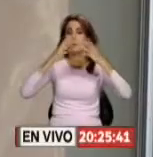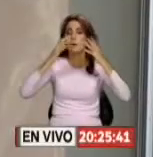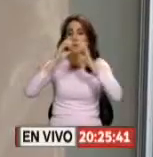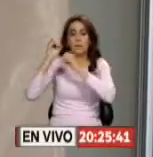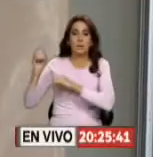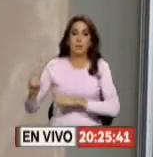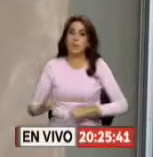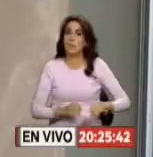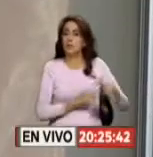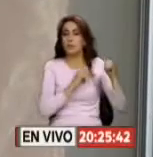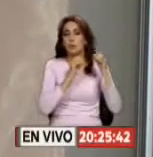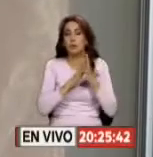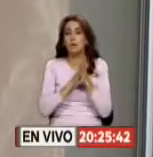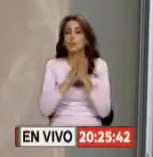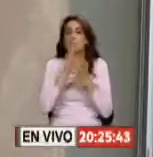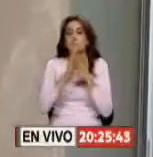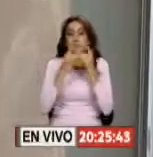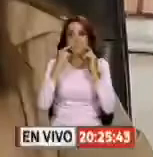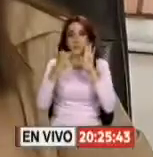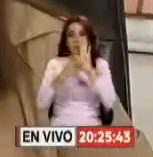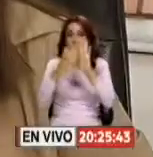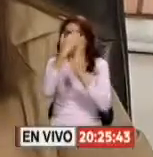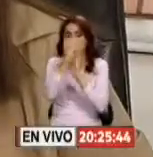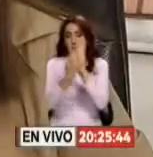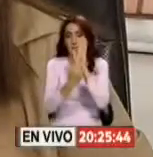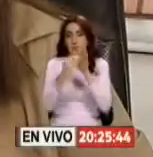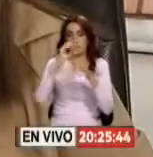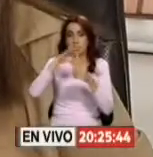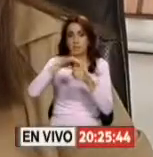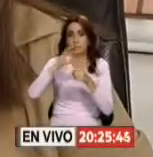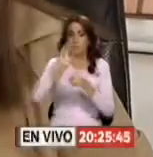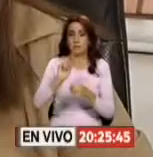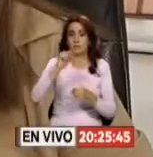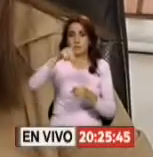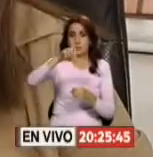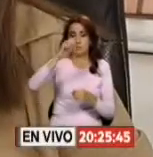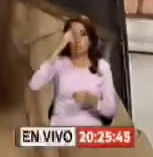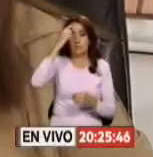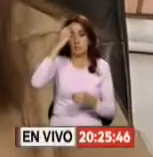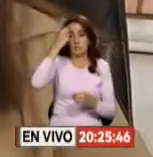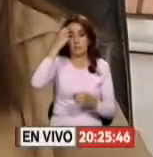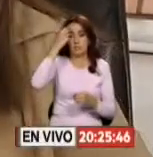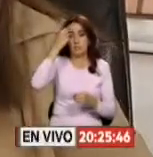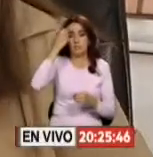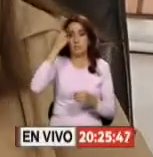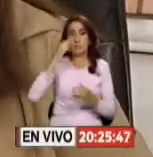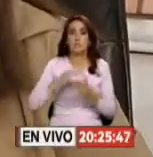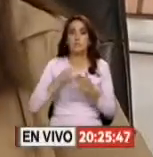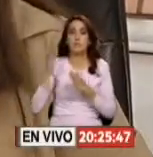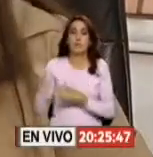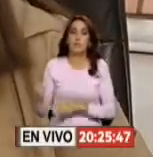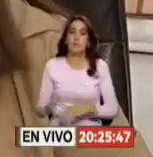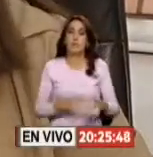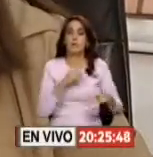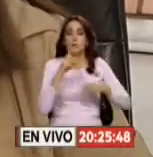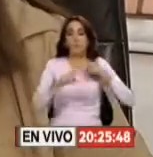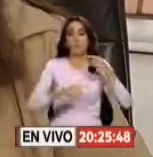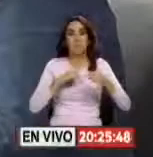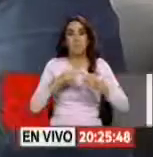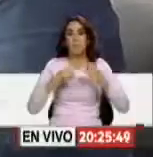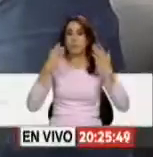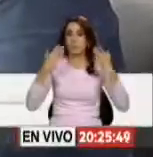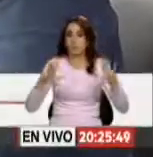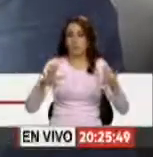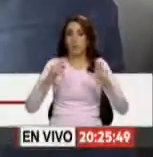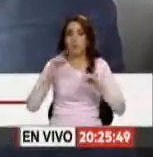junto con la señalética de los recintos electorales. Lo entregaríamos a través de los coordinadores de mesa, un auxiliar en el caso de ser necesario.